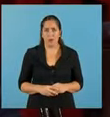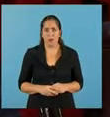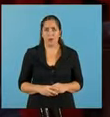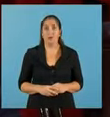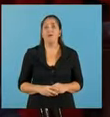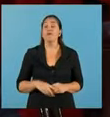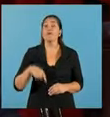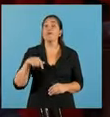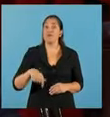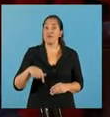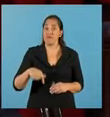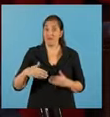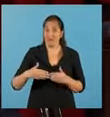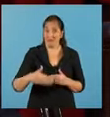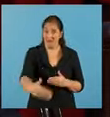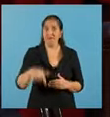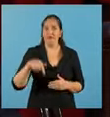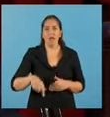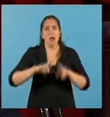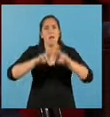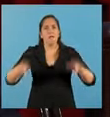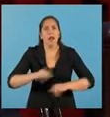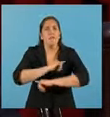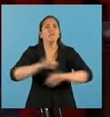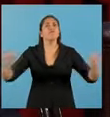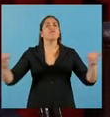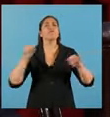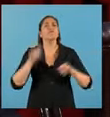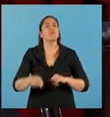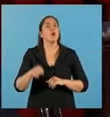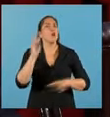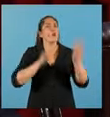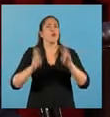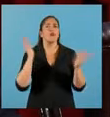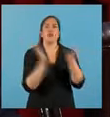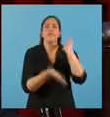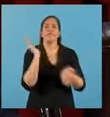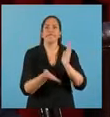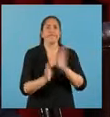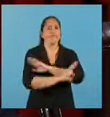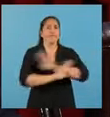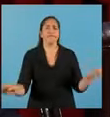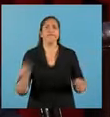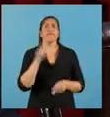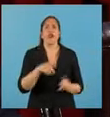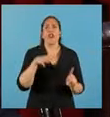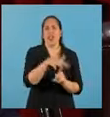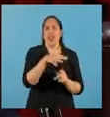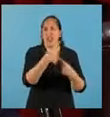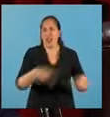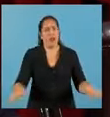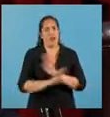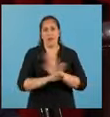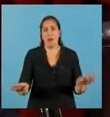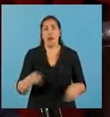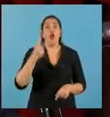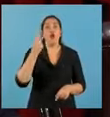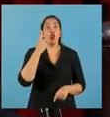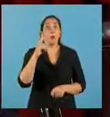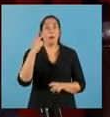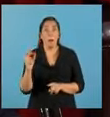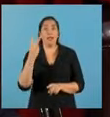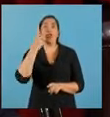Durante este ejercicio, lanzaremos el Plan Nacional de Acción contra la Violencia por Razones de Género durante el año 2020 y